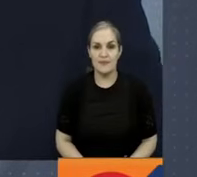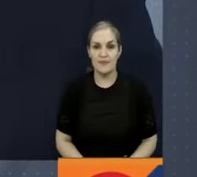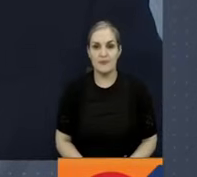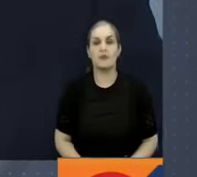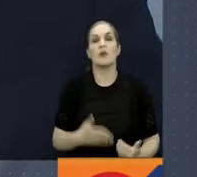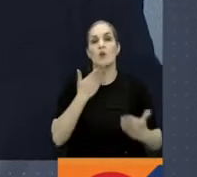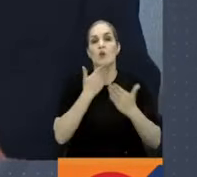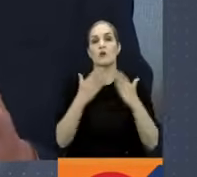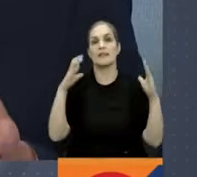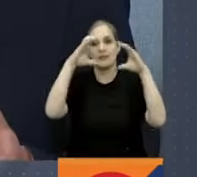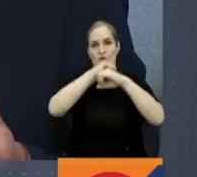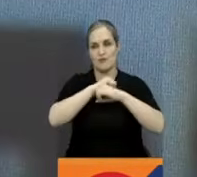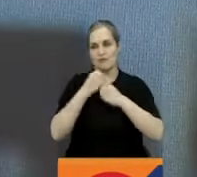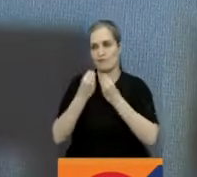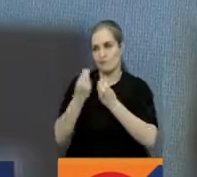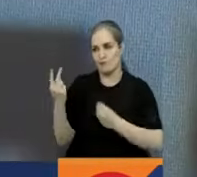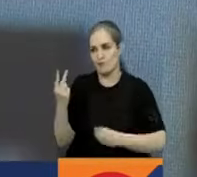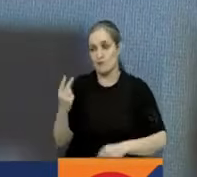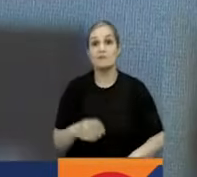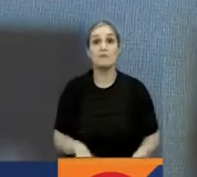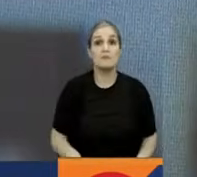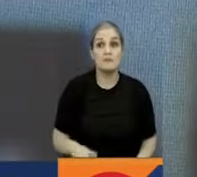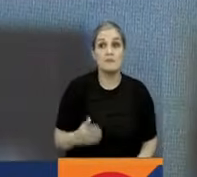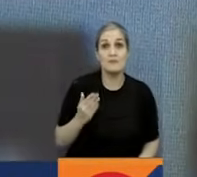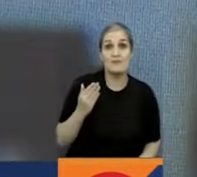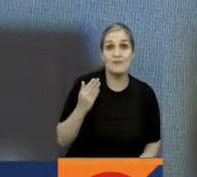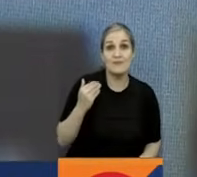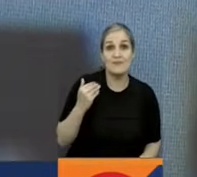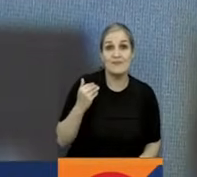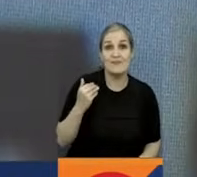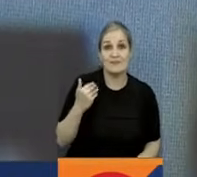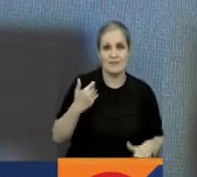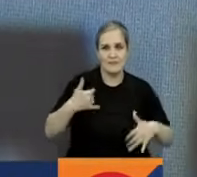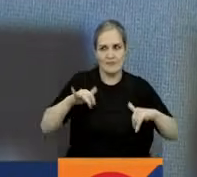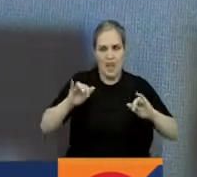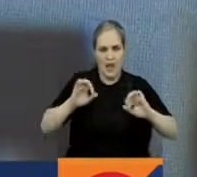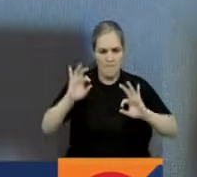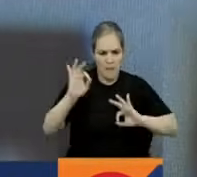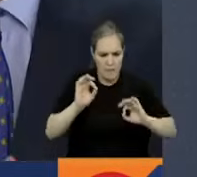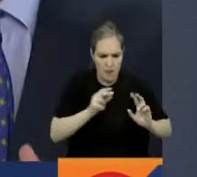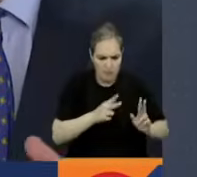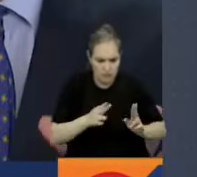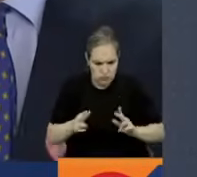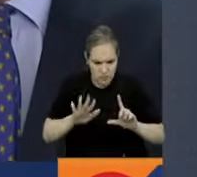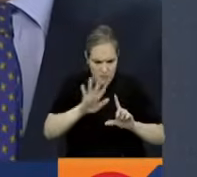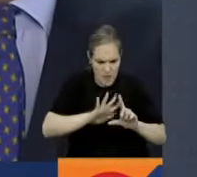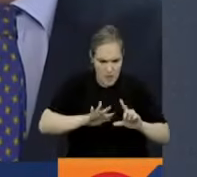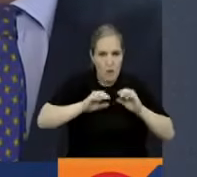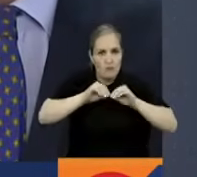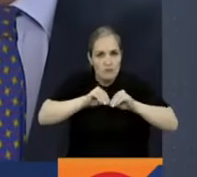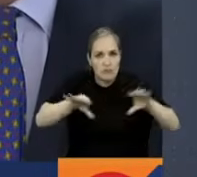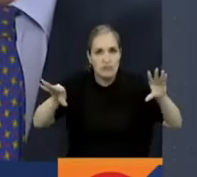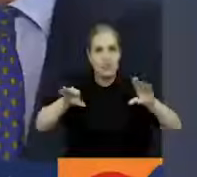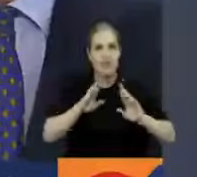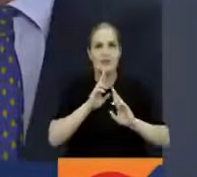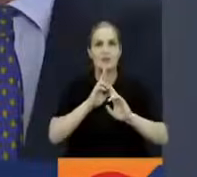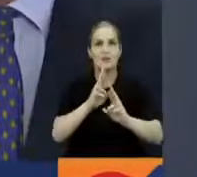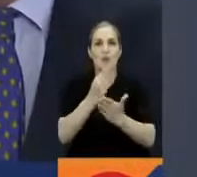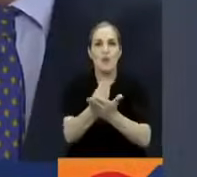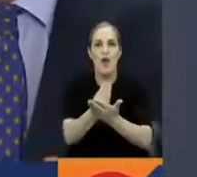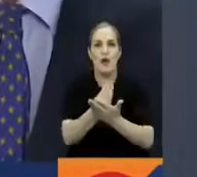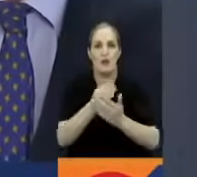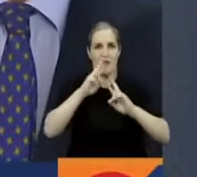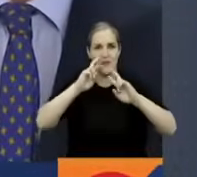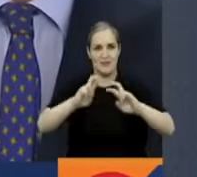Buenas noches, compañeras. Pues una vez estuvo listo en la sala de edición este informe que acabamos de ver de la unidad investigativa de RTVC Noticias y la revista